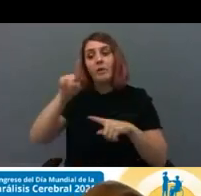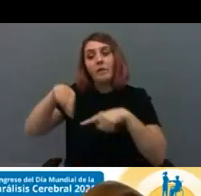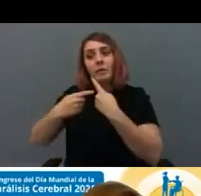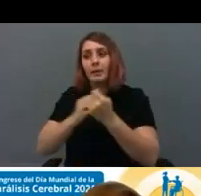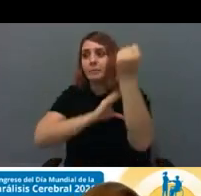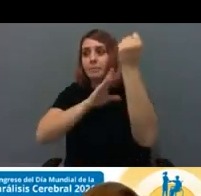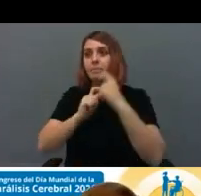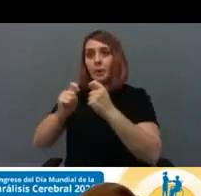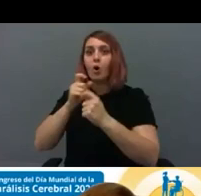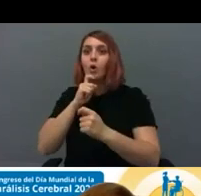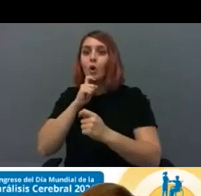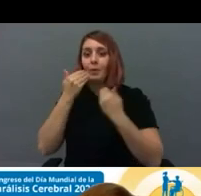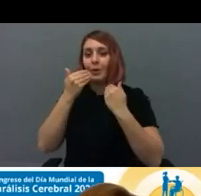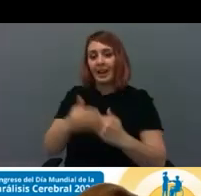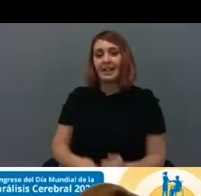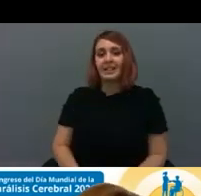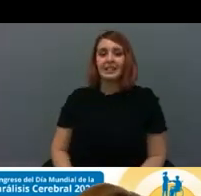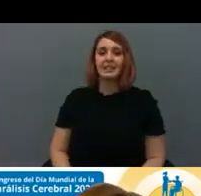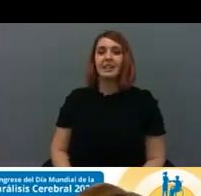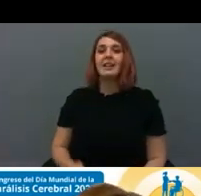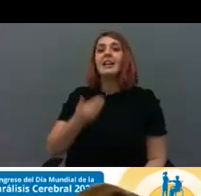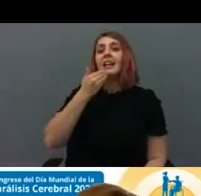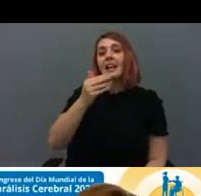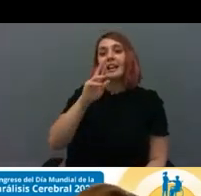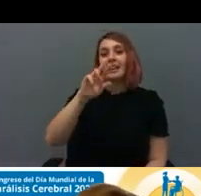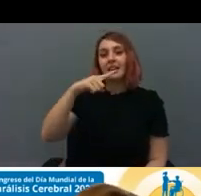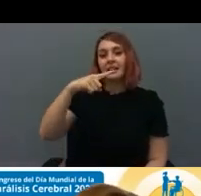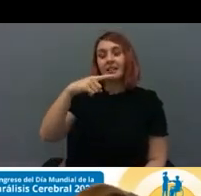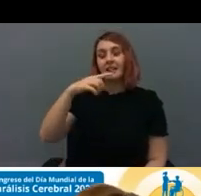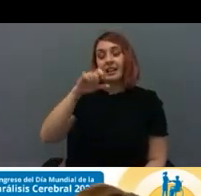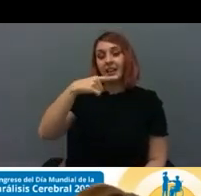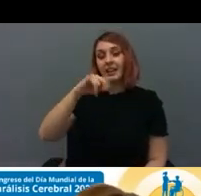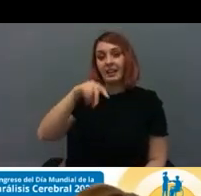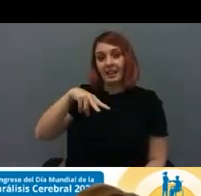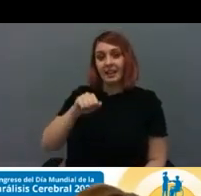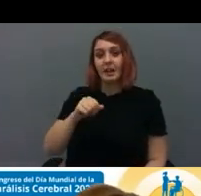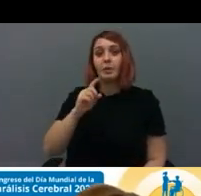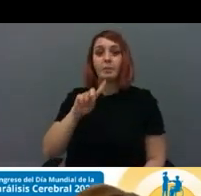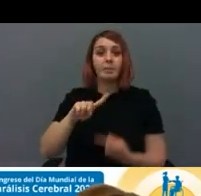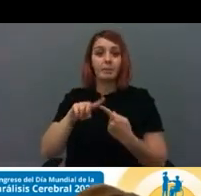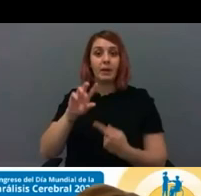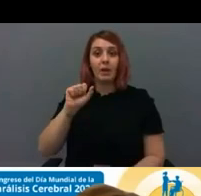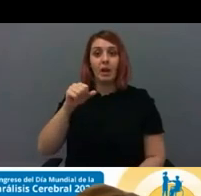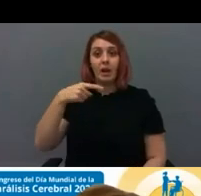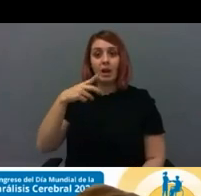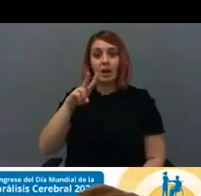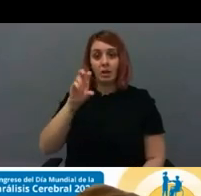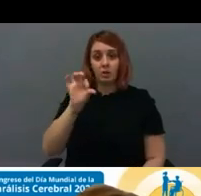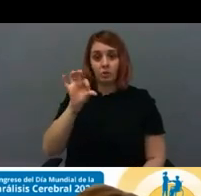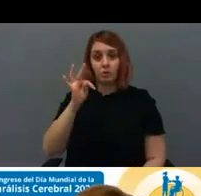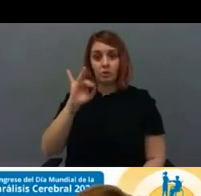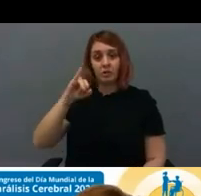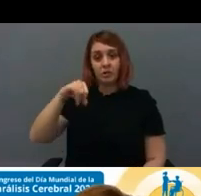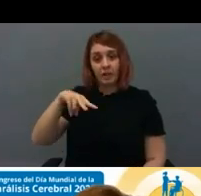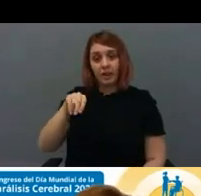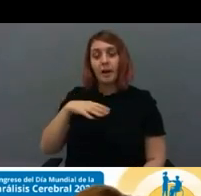familias. Gracias. Gracias, Regina. Bueno, pues yo creo que en primer lugar, Agustina, si puedes responder a Regina desde